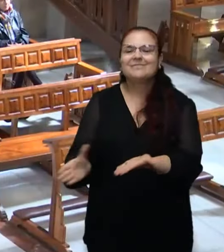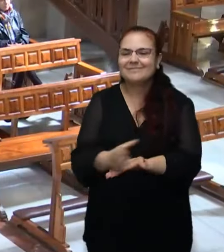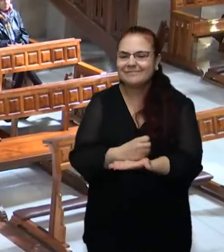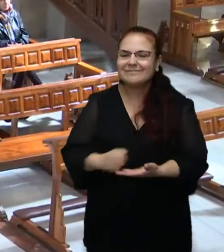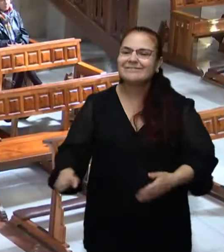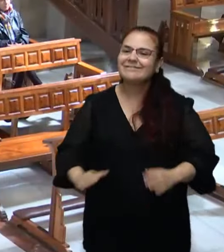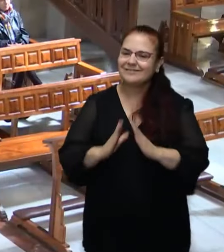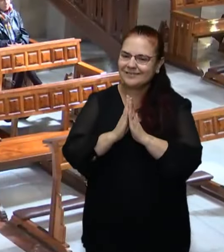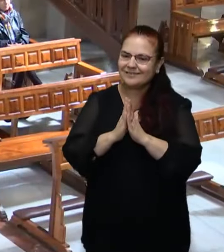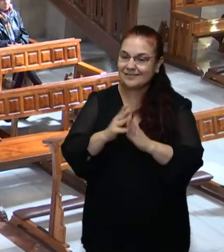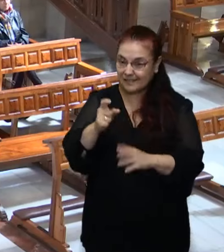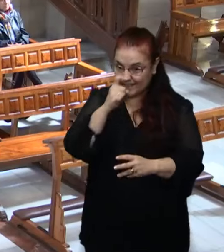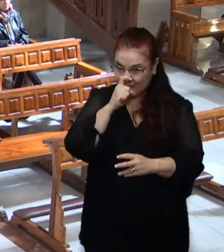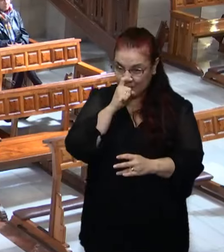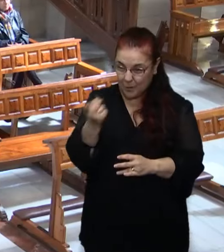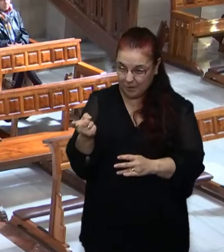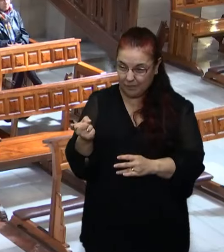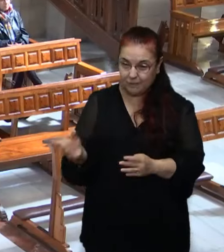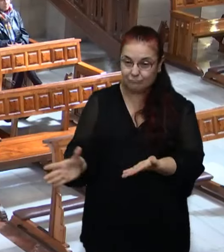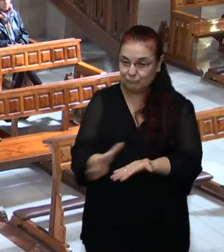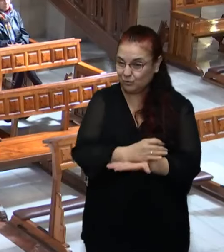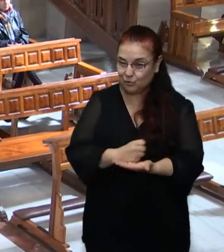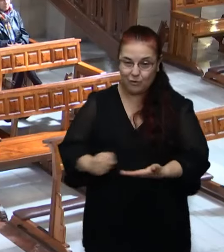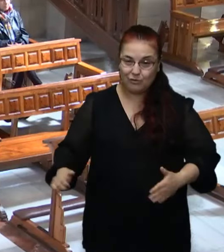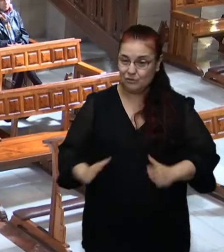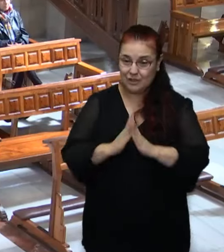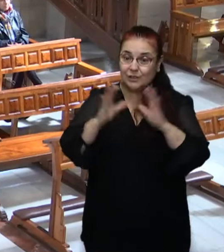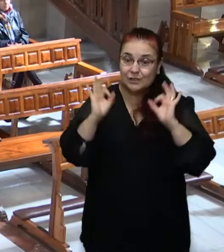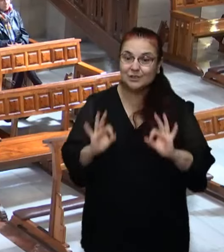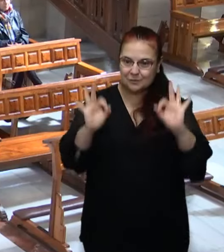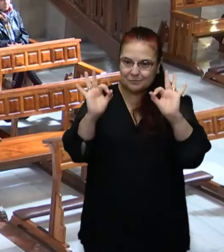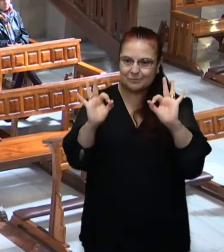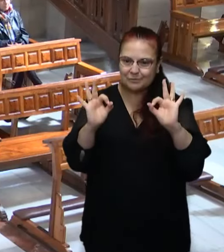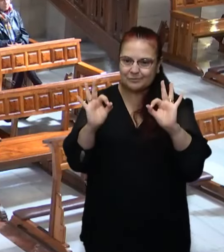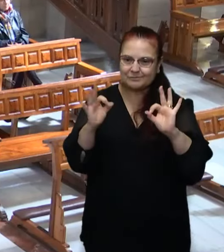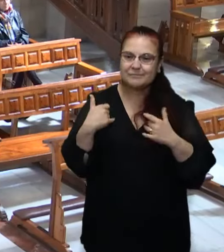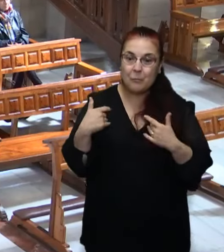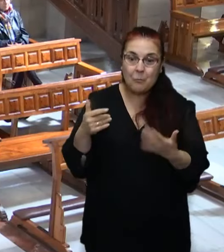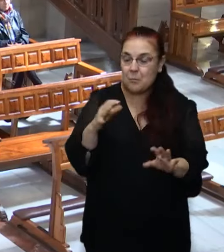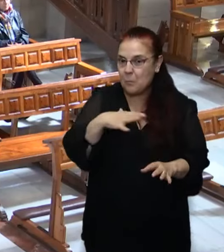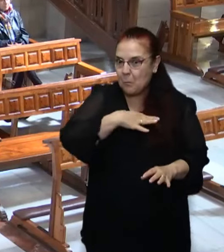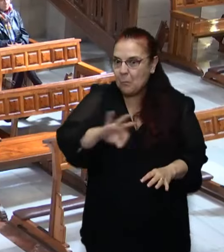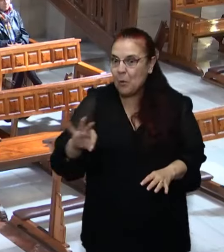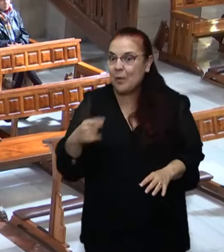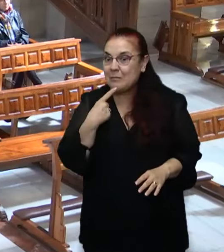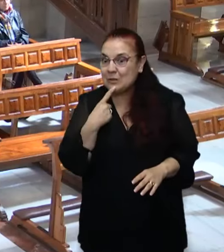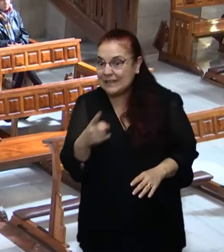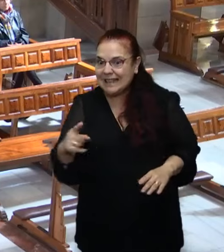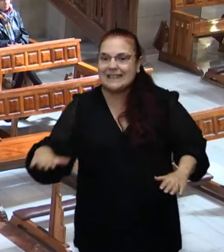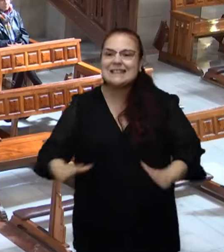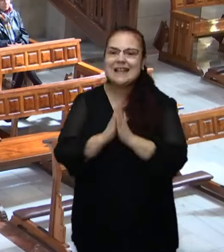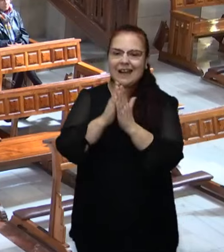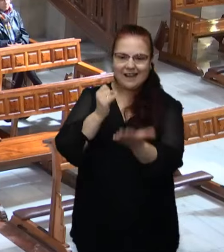santos, todo lo que nos recuerdan todos los santos, especialmente, podríamos decir, San Isidro.